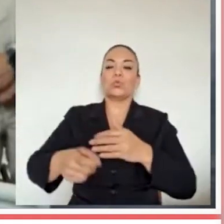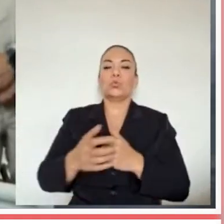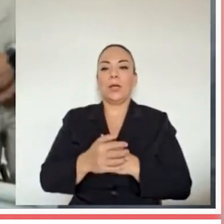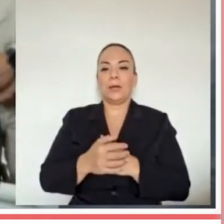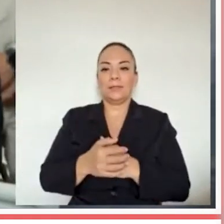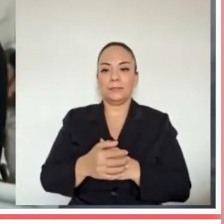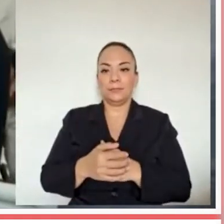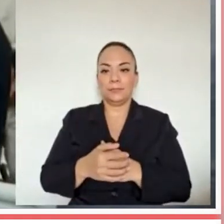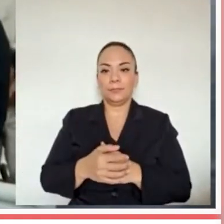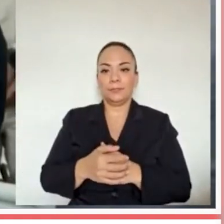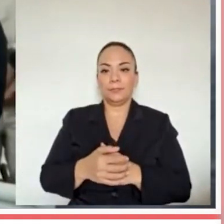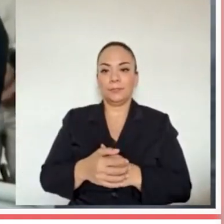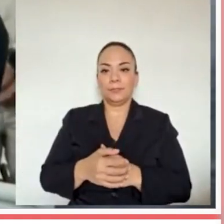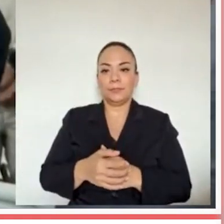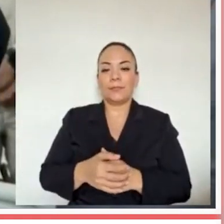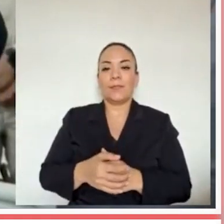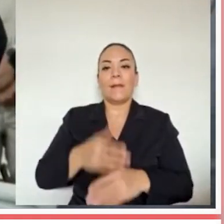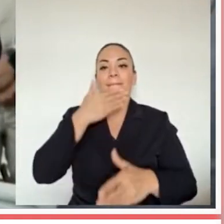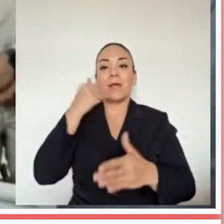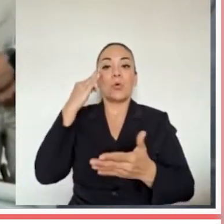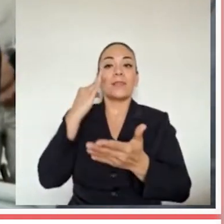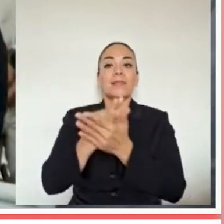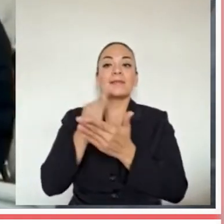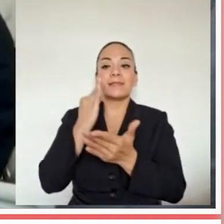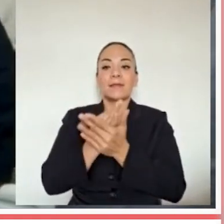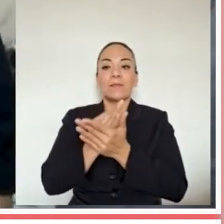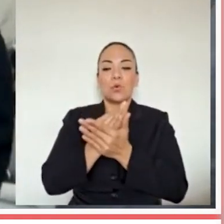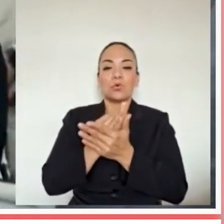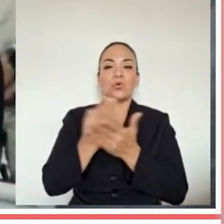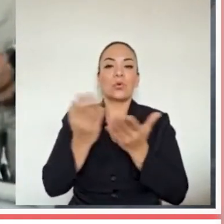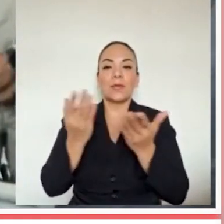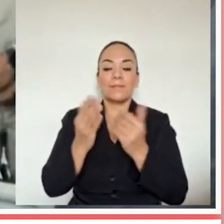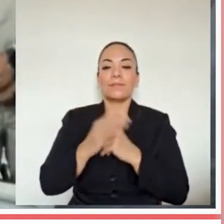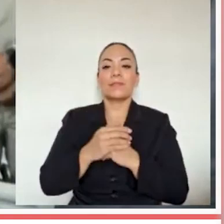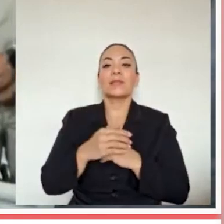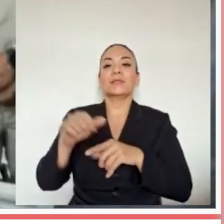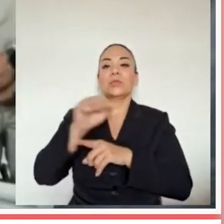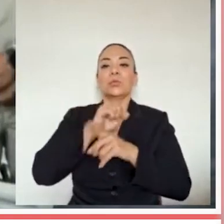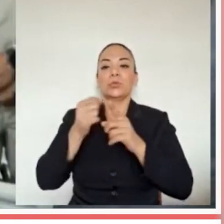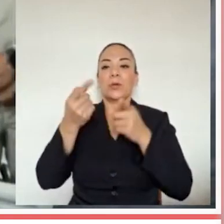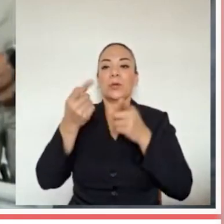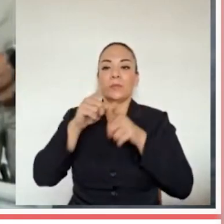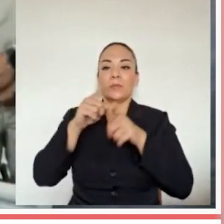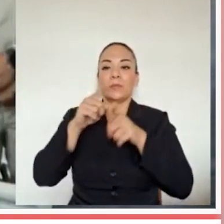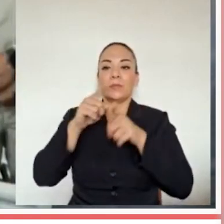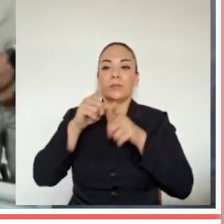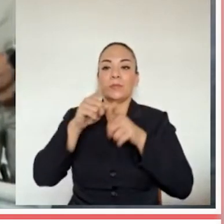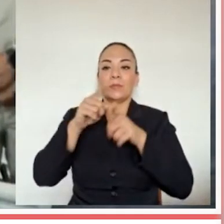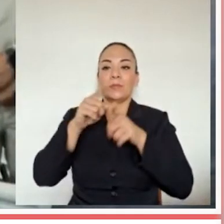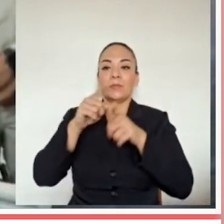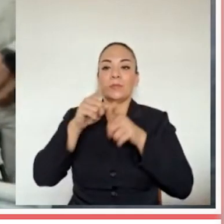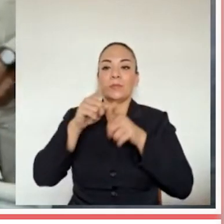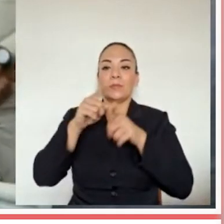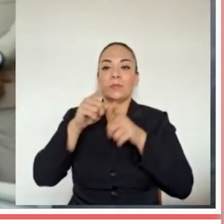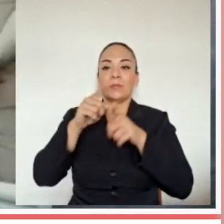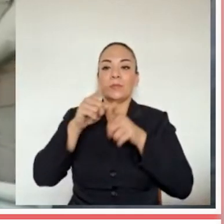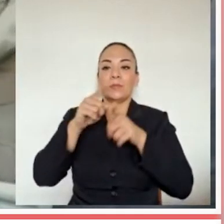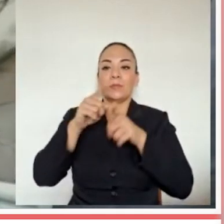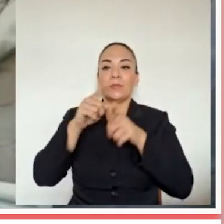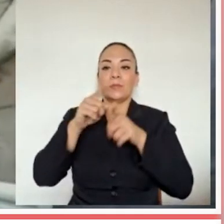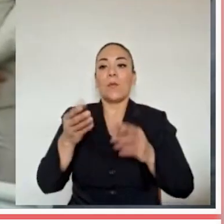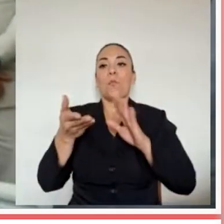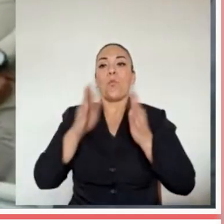mejor testimonio de eso es el evento de ayer con la muerte trágica de una